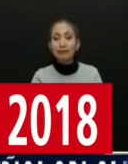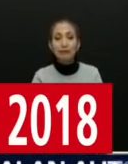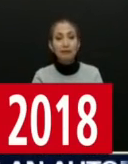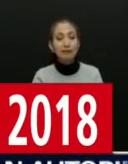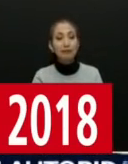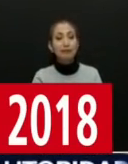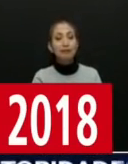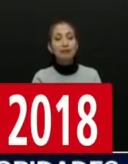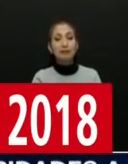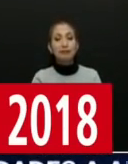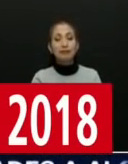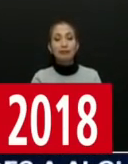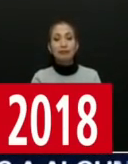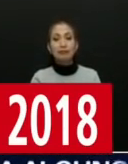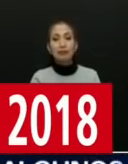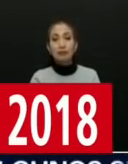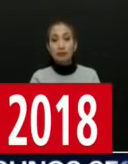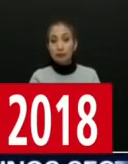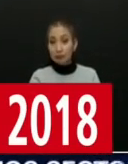De modo que